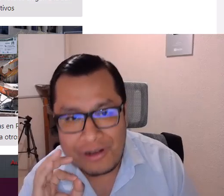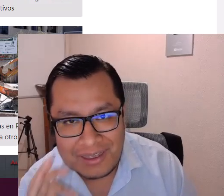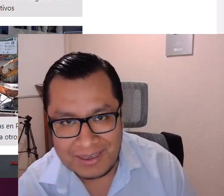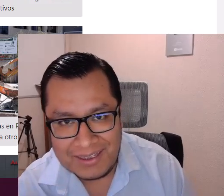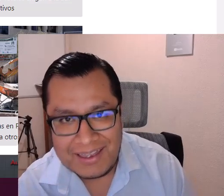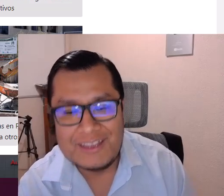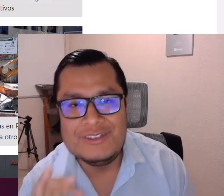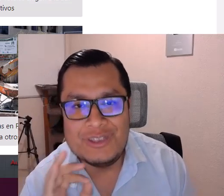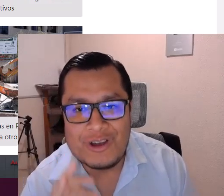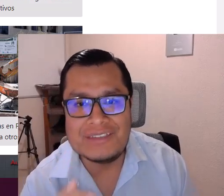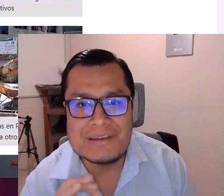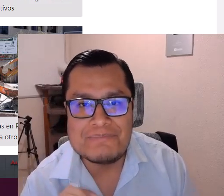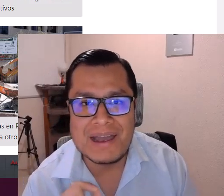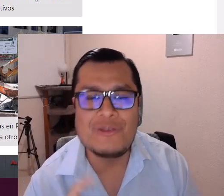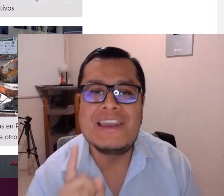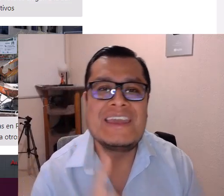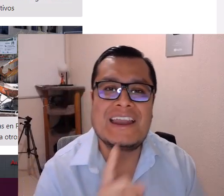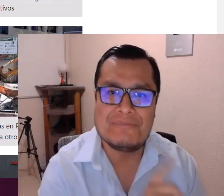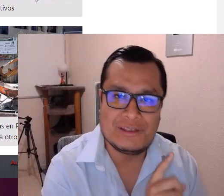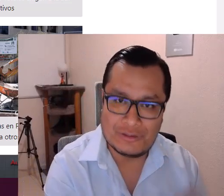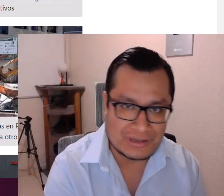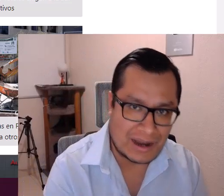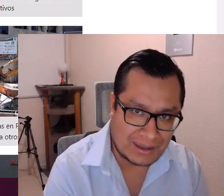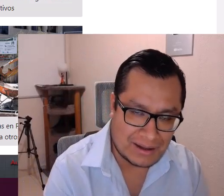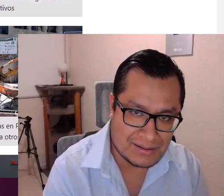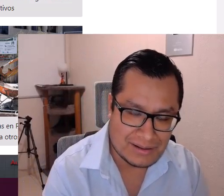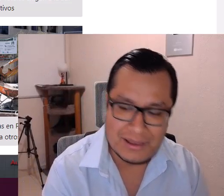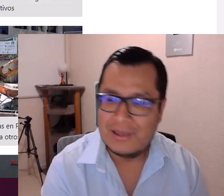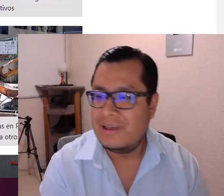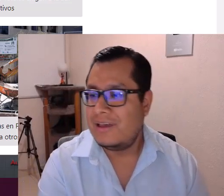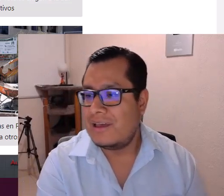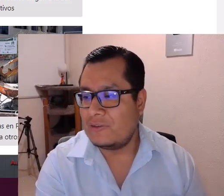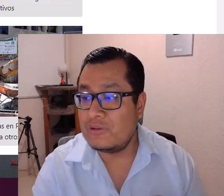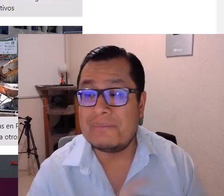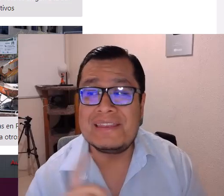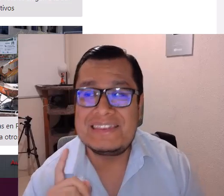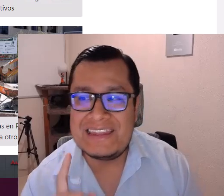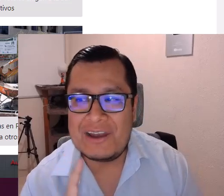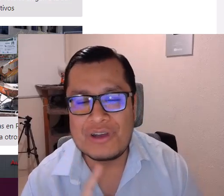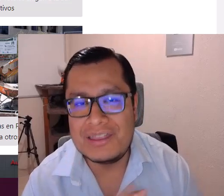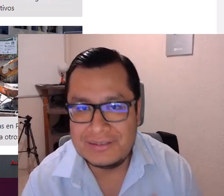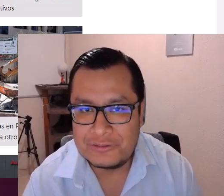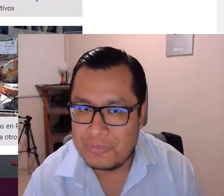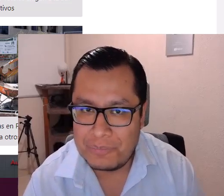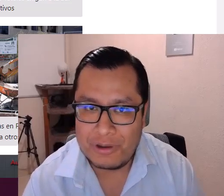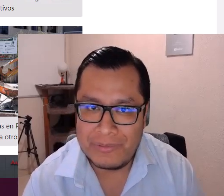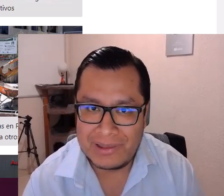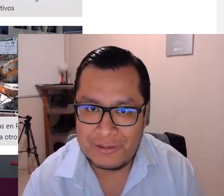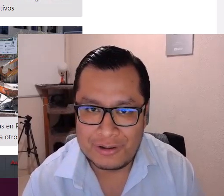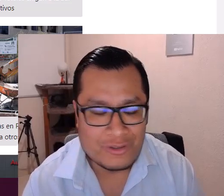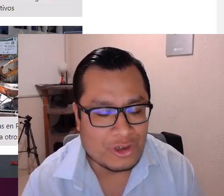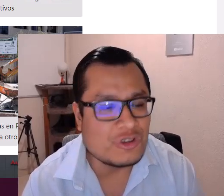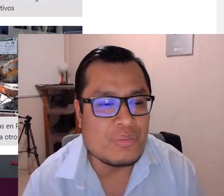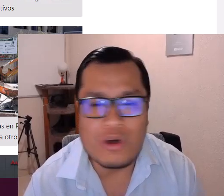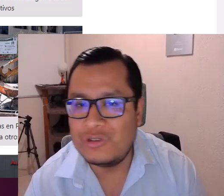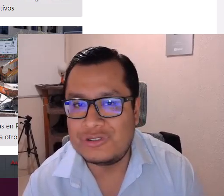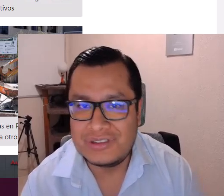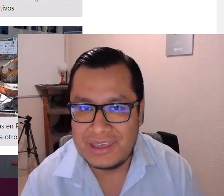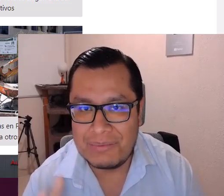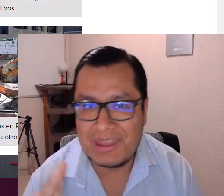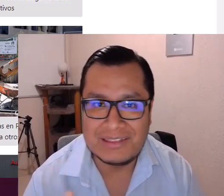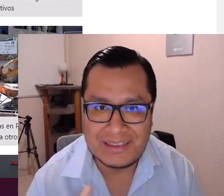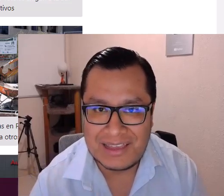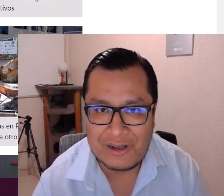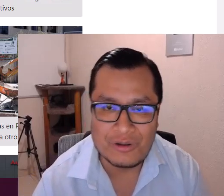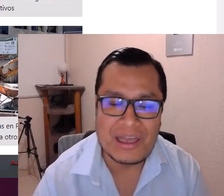porque no les han pagado el incremento salaria es una mentira lo que dice su propio gobernador no son bonos